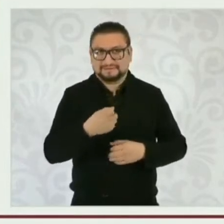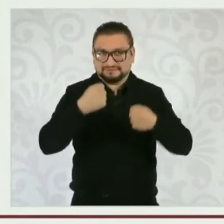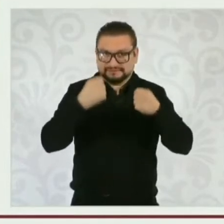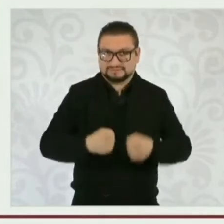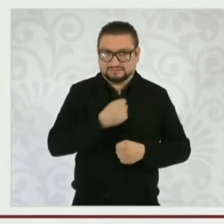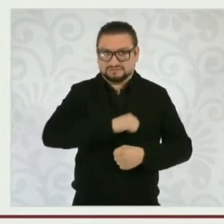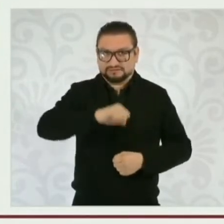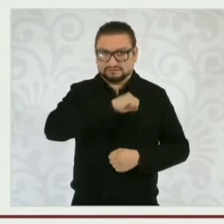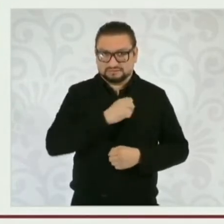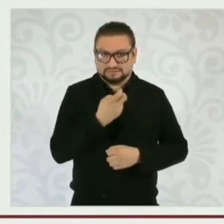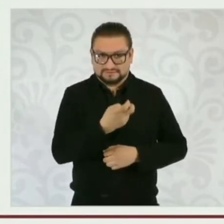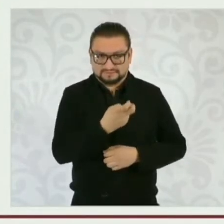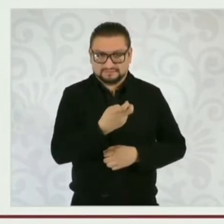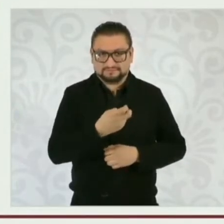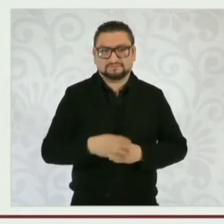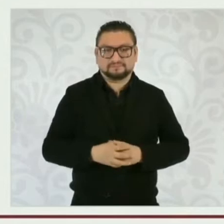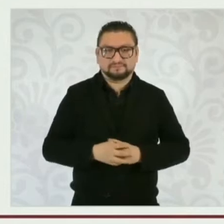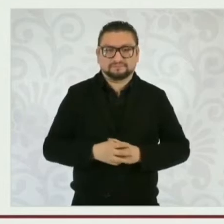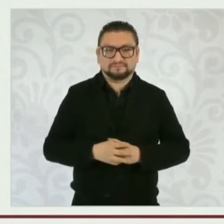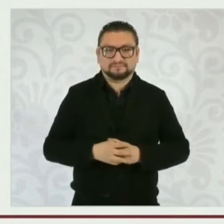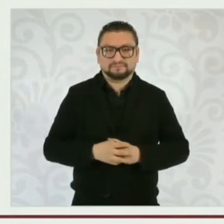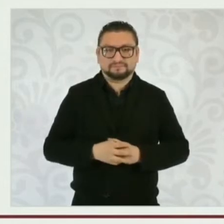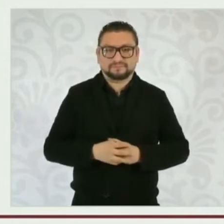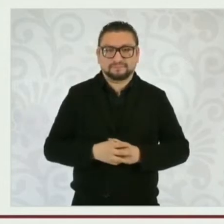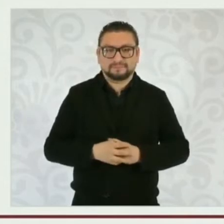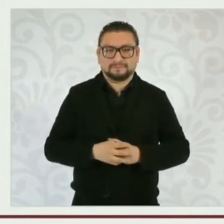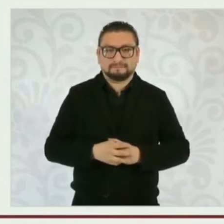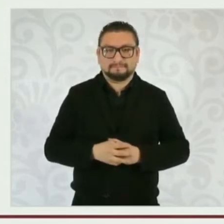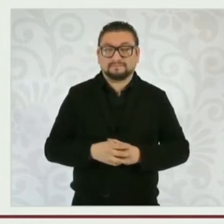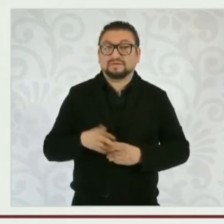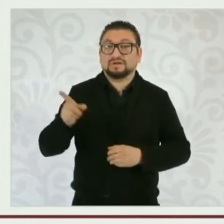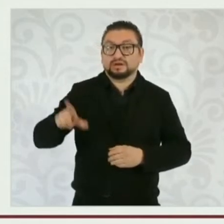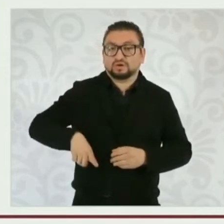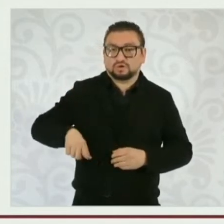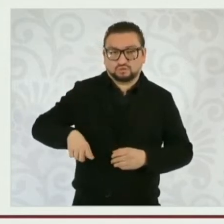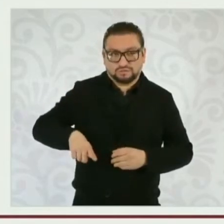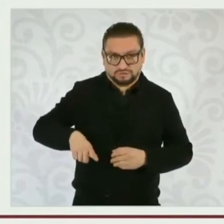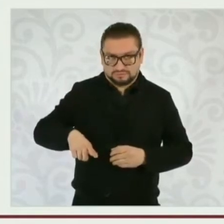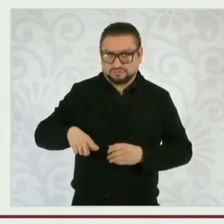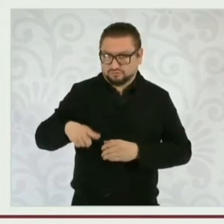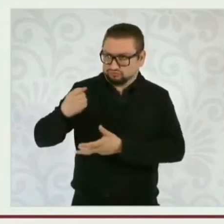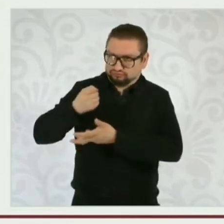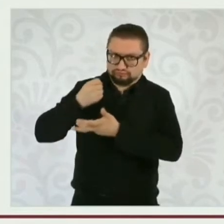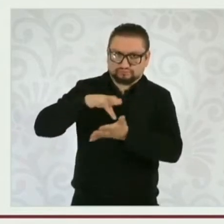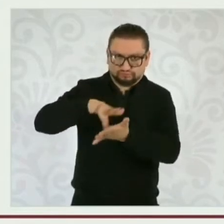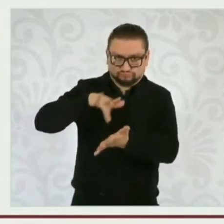salud, estos son los que el gobierno aporta,